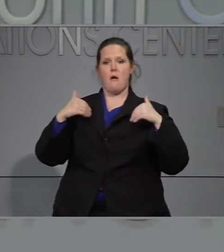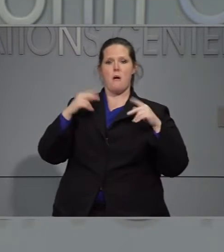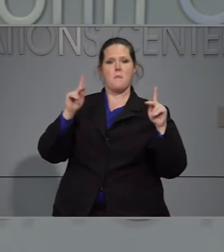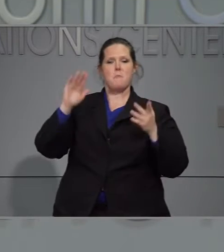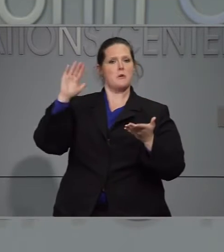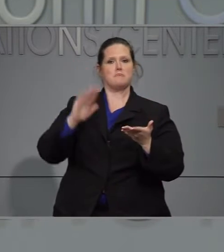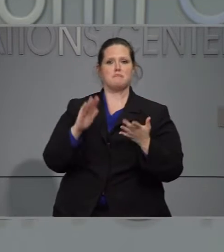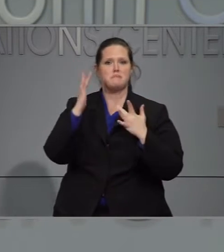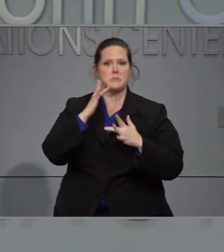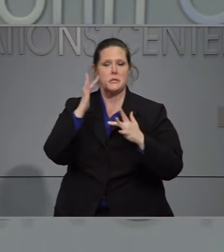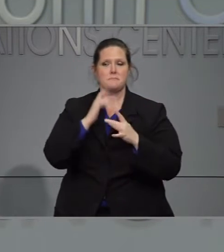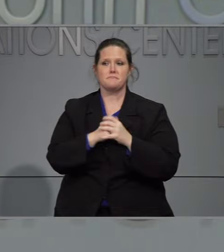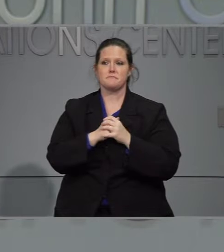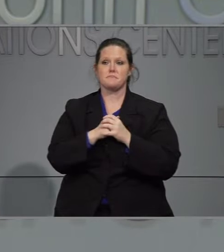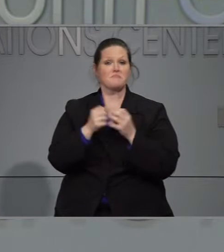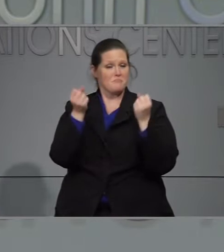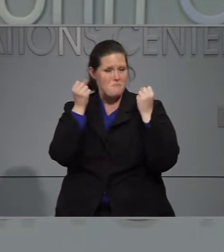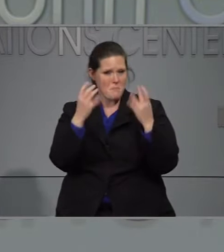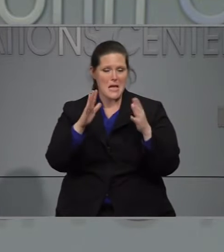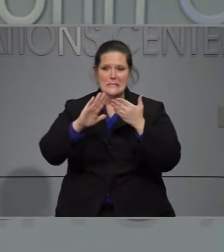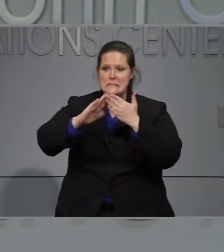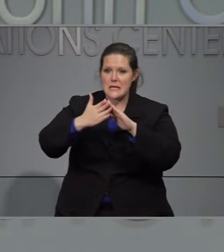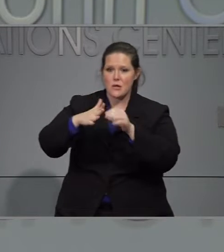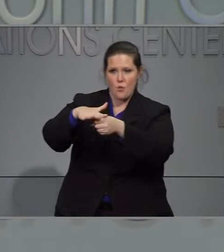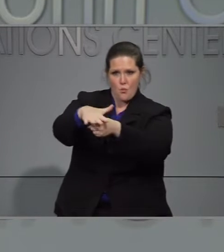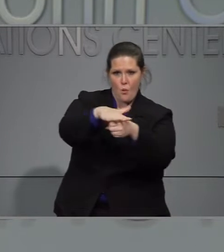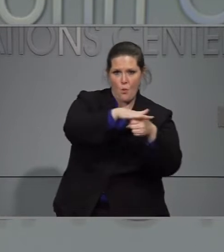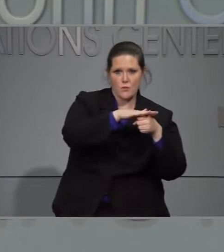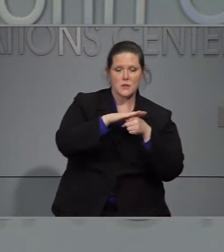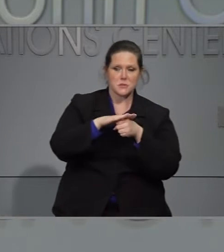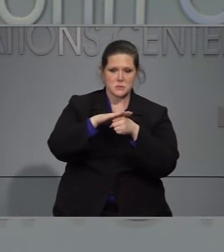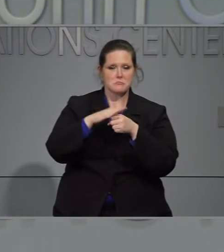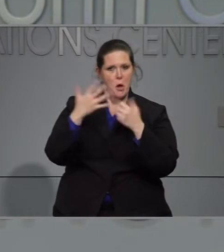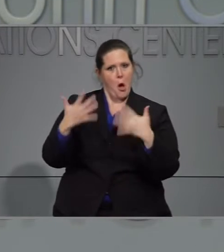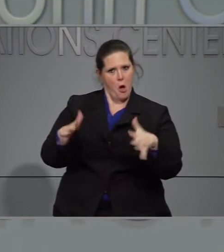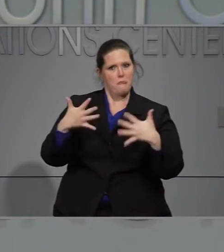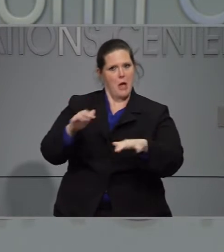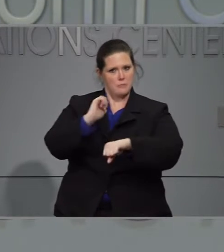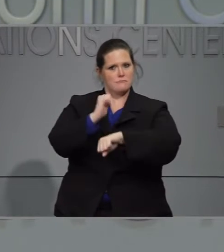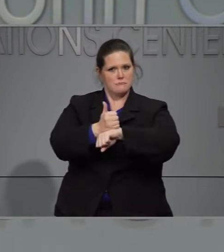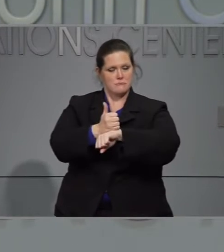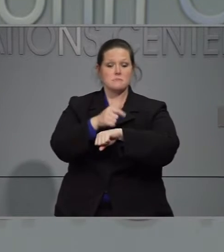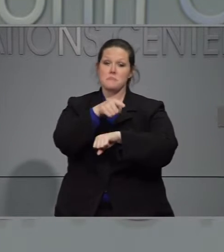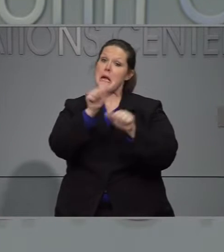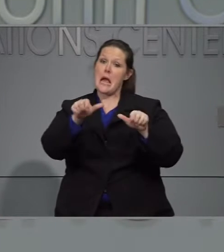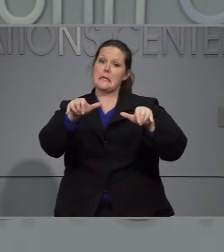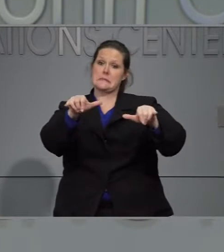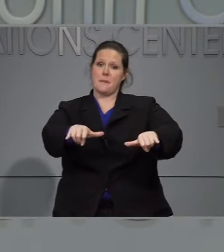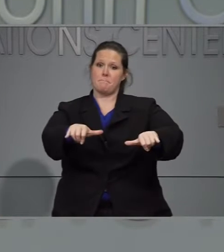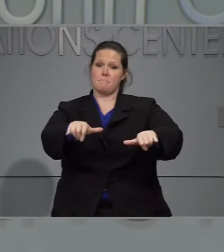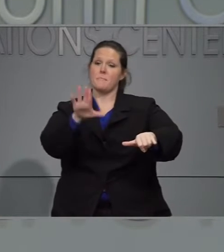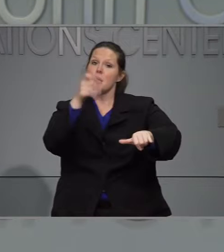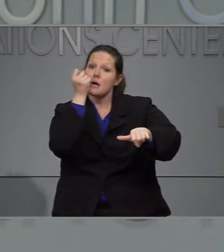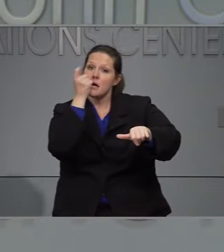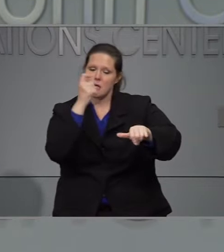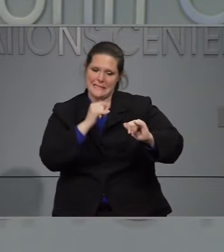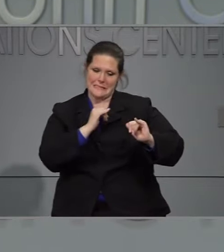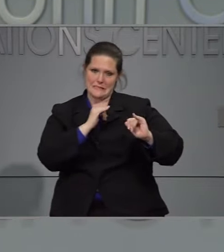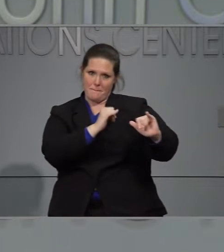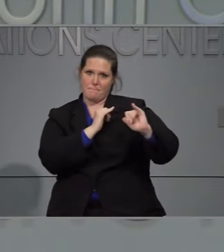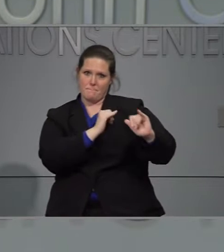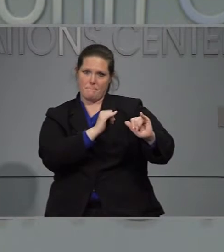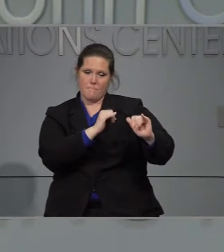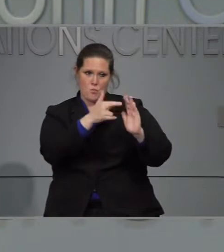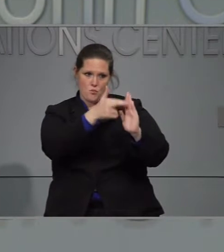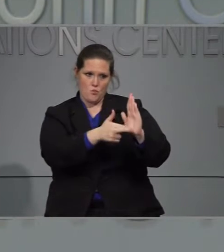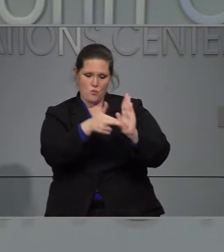permanecerán vigentes siempre y cuando estén estrictas o más estrictas. Nuestra orden estatal entrará en vigor en todos los lugares que no